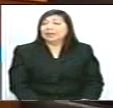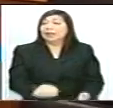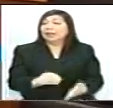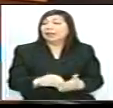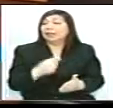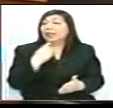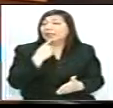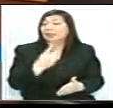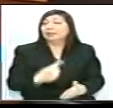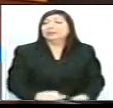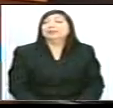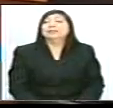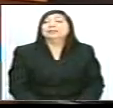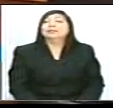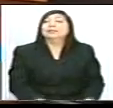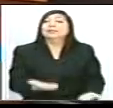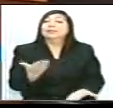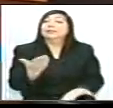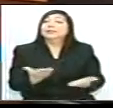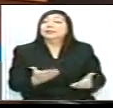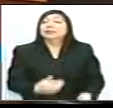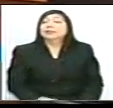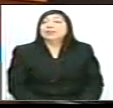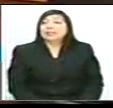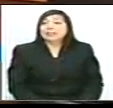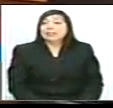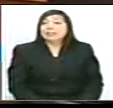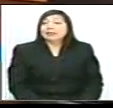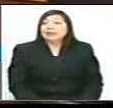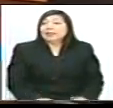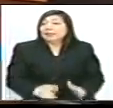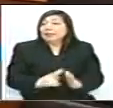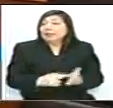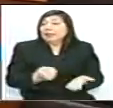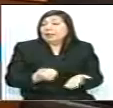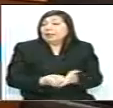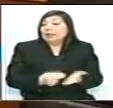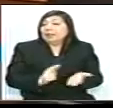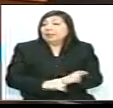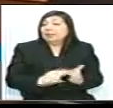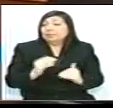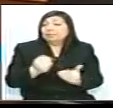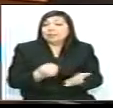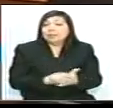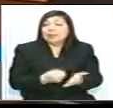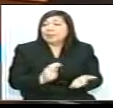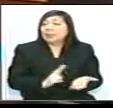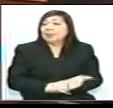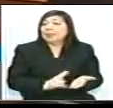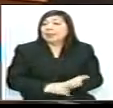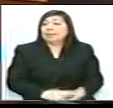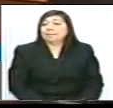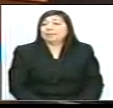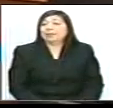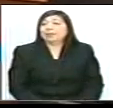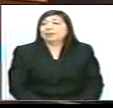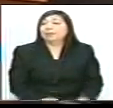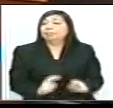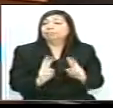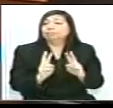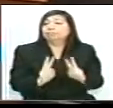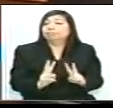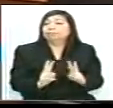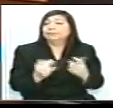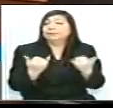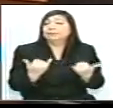propone estabilizar los regímenes tributarios de estabilidad tributaria contemplados